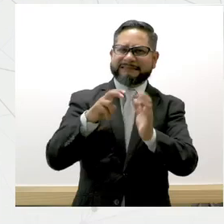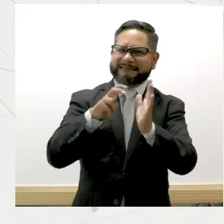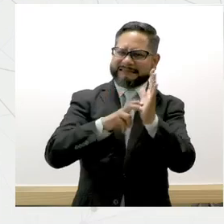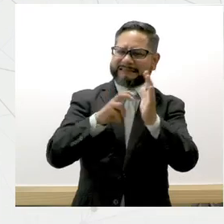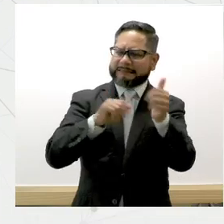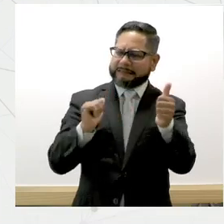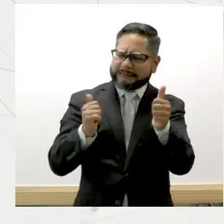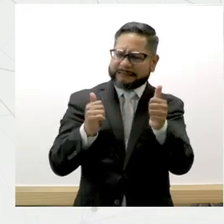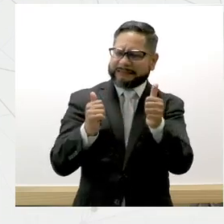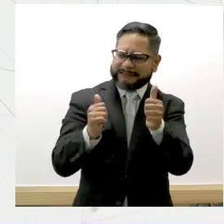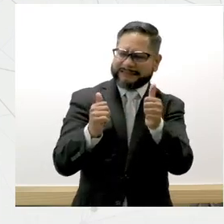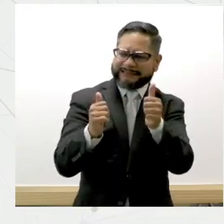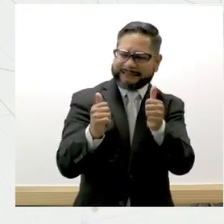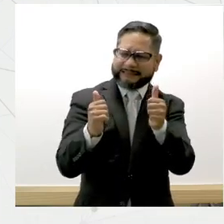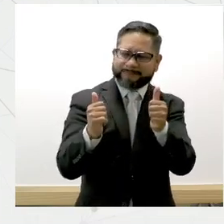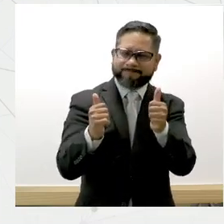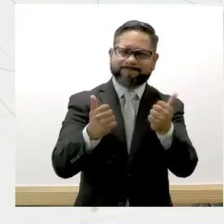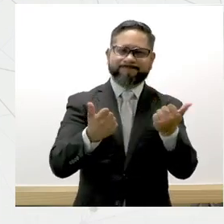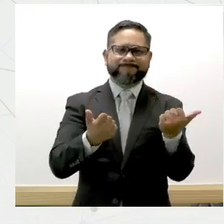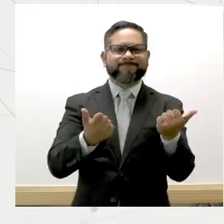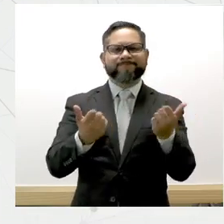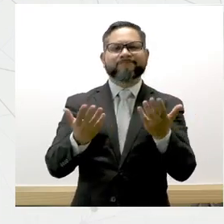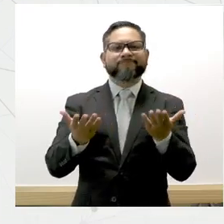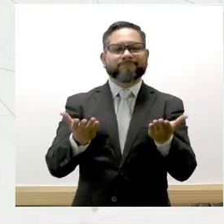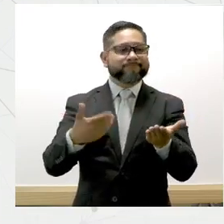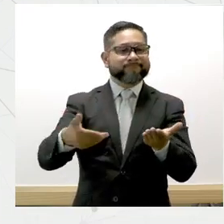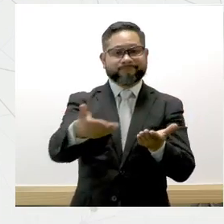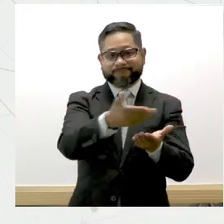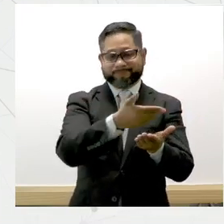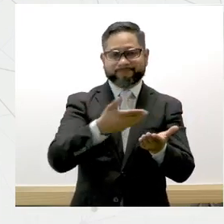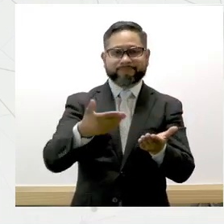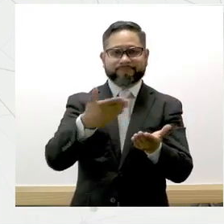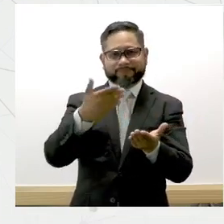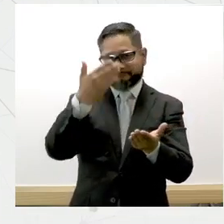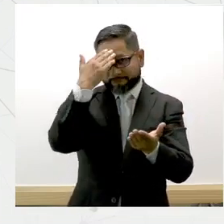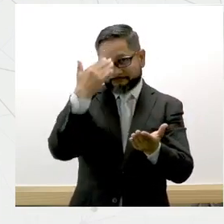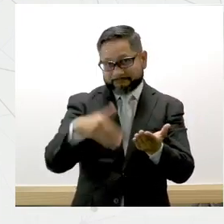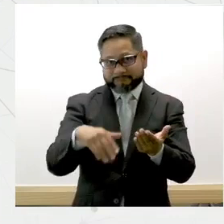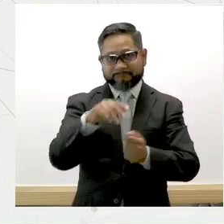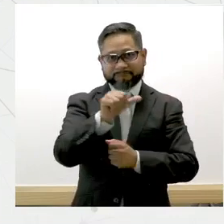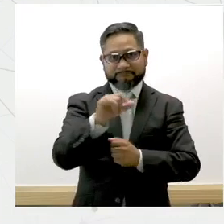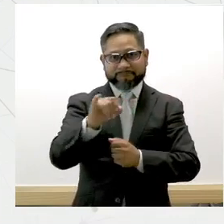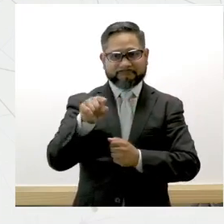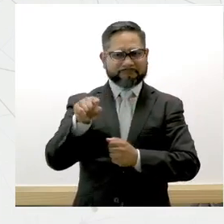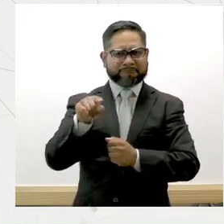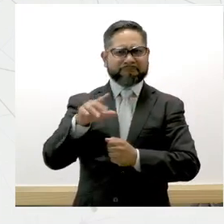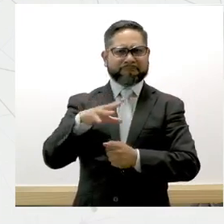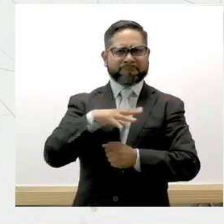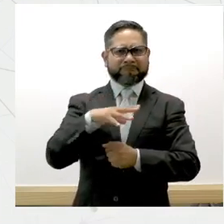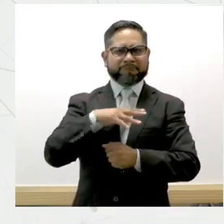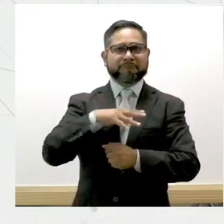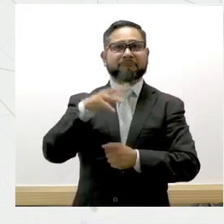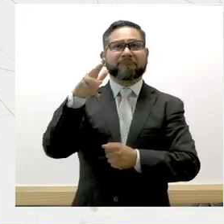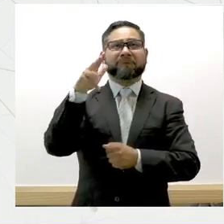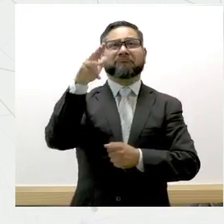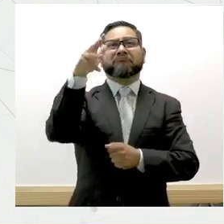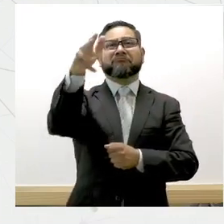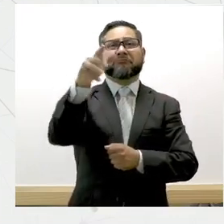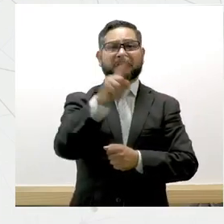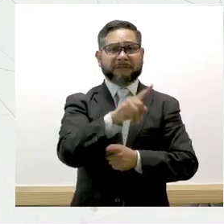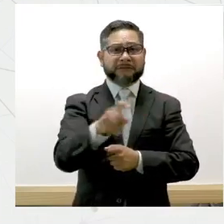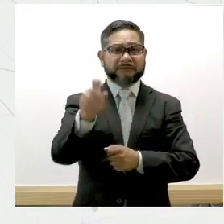género. Creo que lamentablemente ninguna de las que estamos aquí, salvo que la IA haga grandes milagros, estaremos para verlo dentro de 142